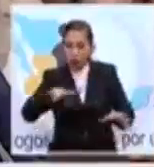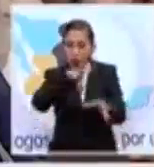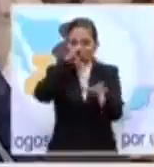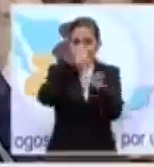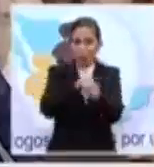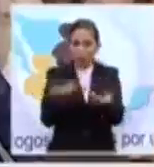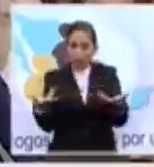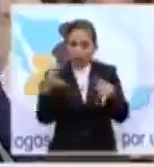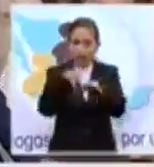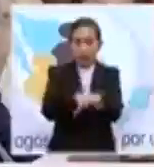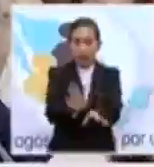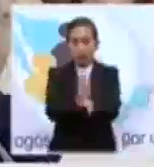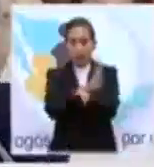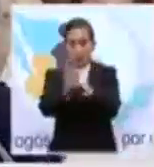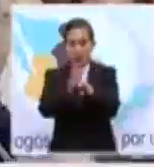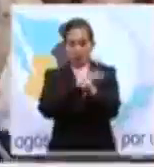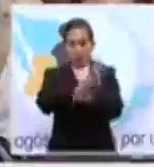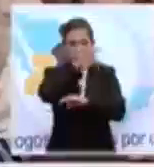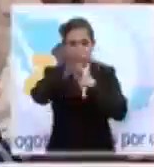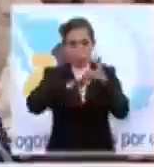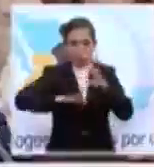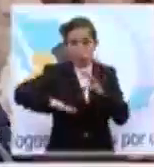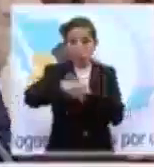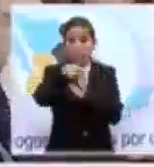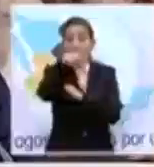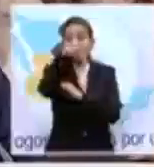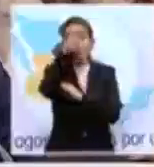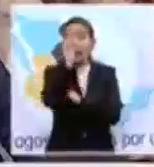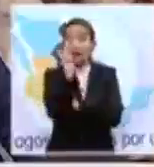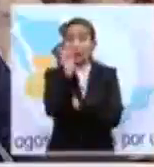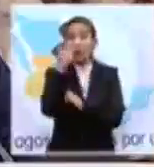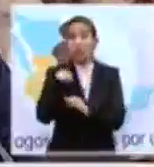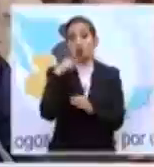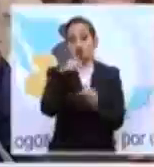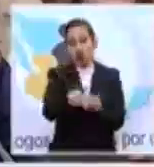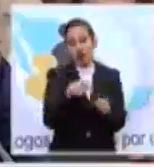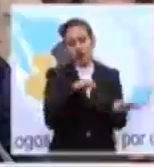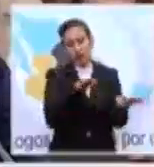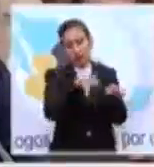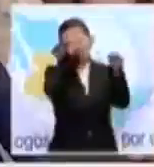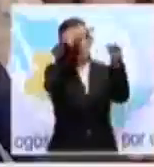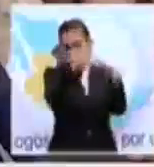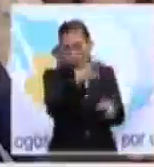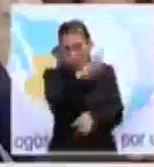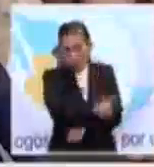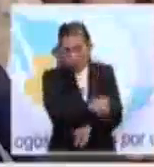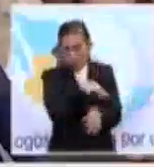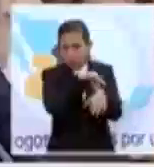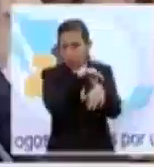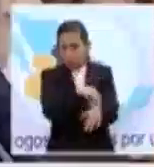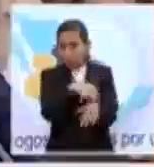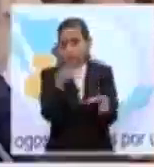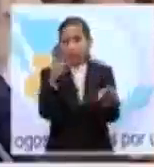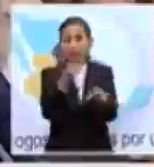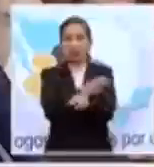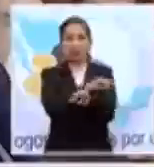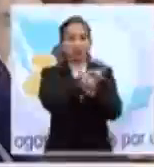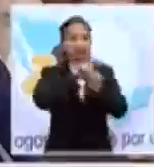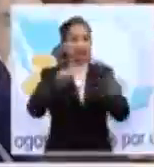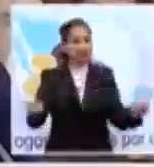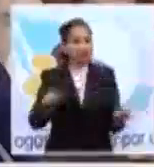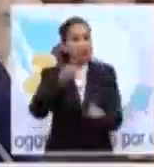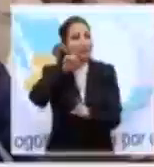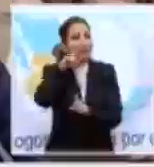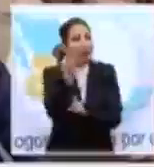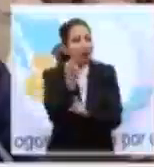de inclusión y bienestar social. Sin embargo, en los hechos ocurre otra cosa, puesto que se